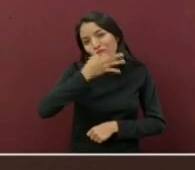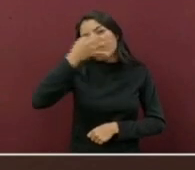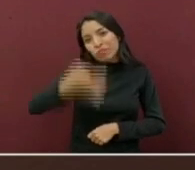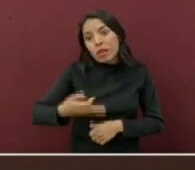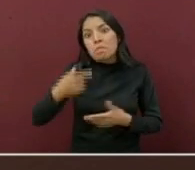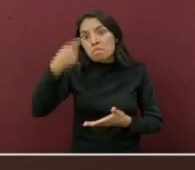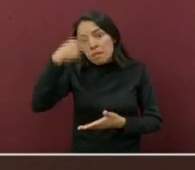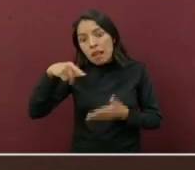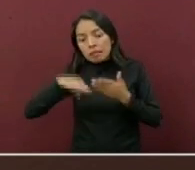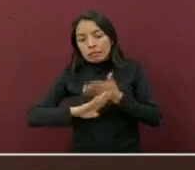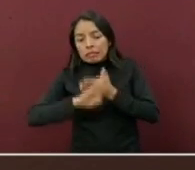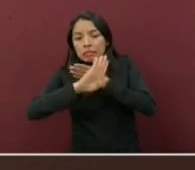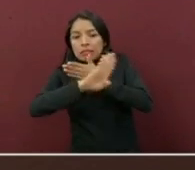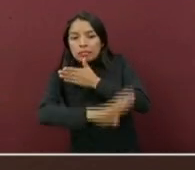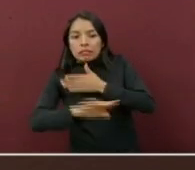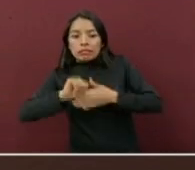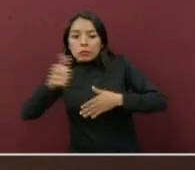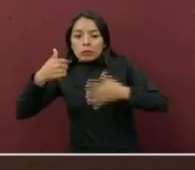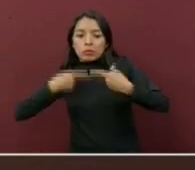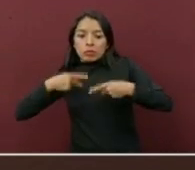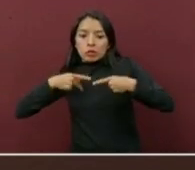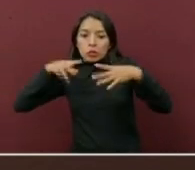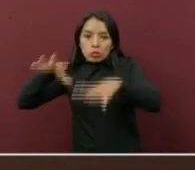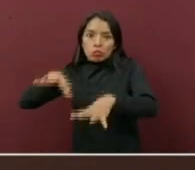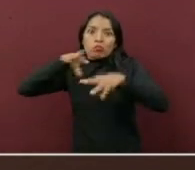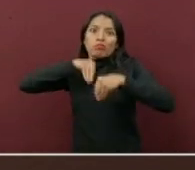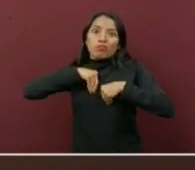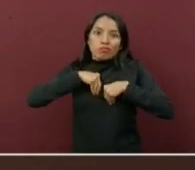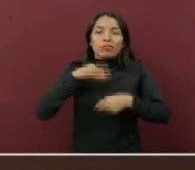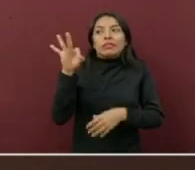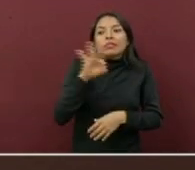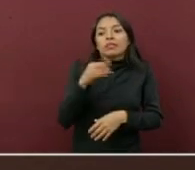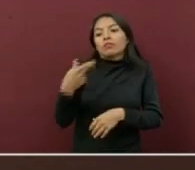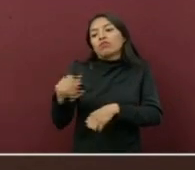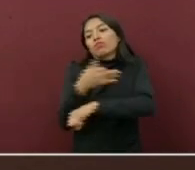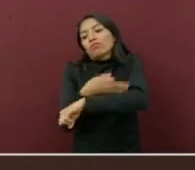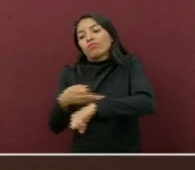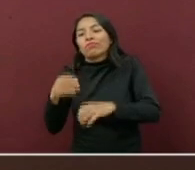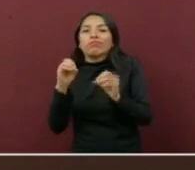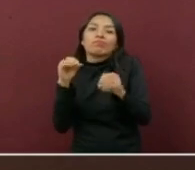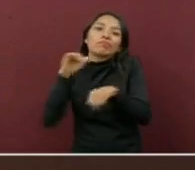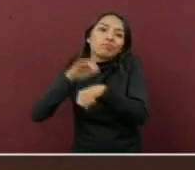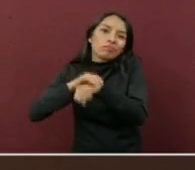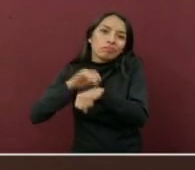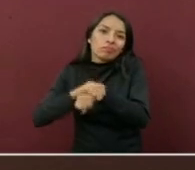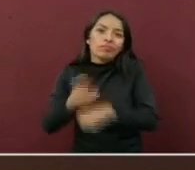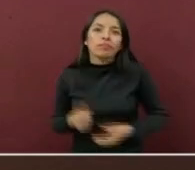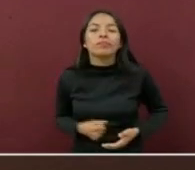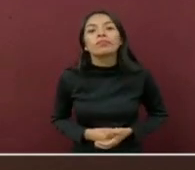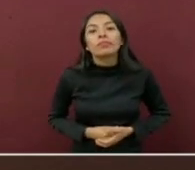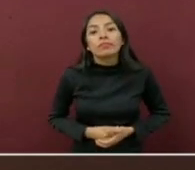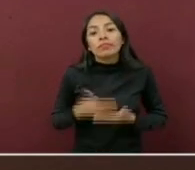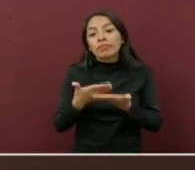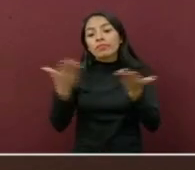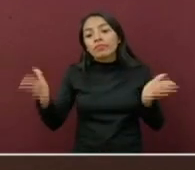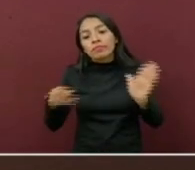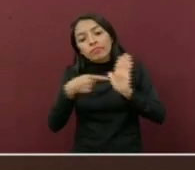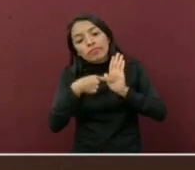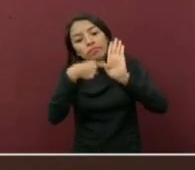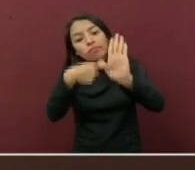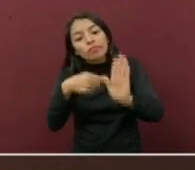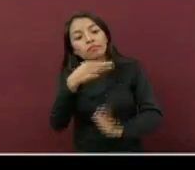no exponer a otras personas a infectarse ya que pueden ser sus propios familiares o amigos enseguida les muestro los